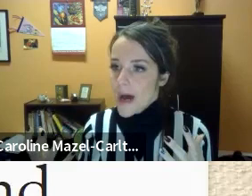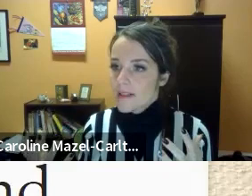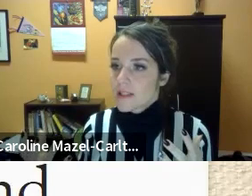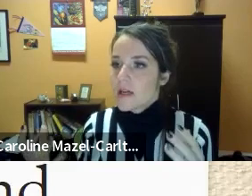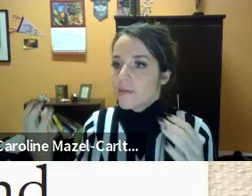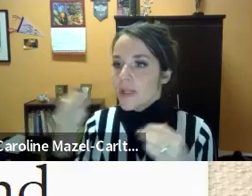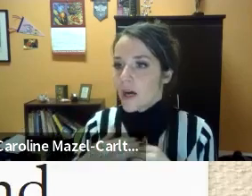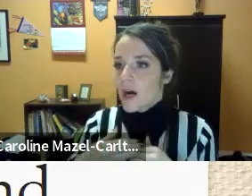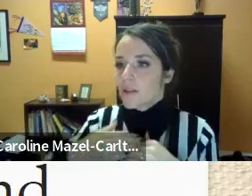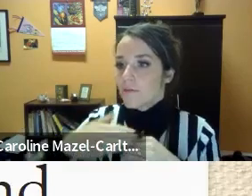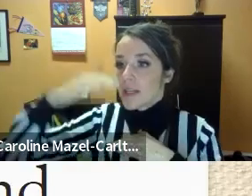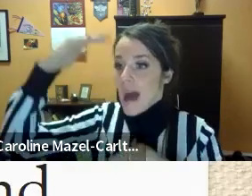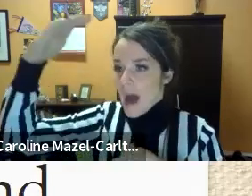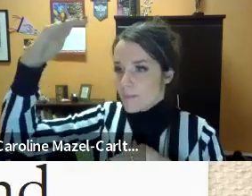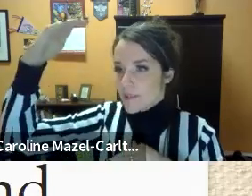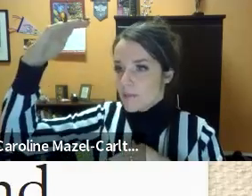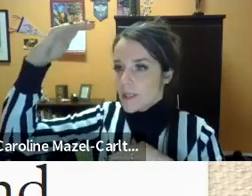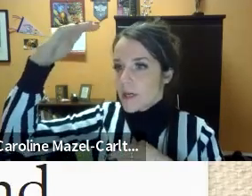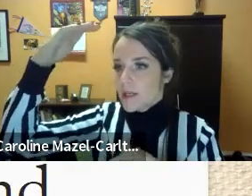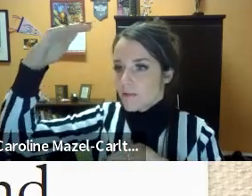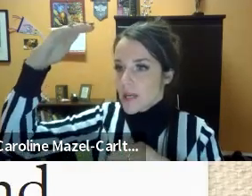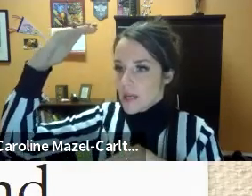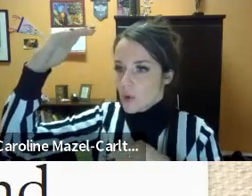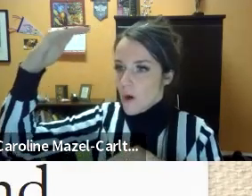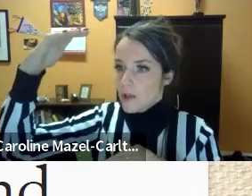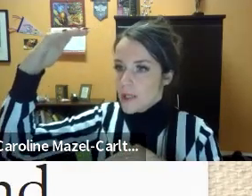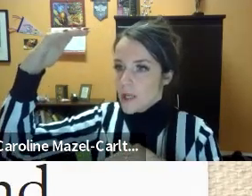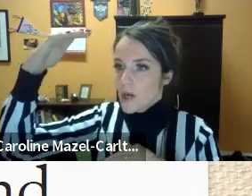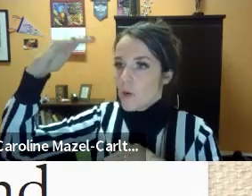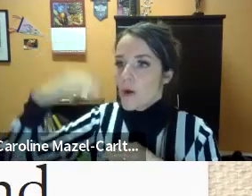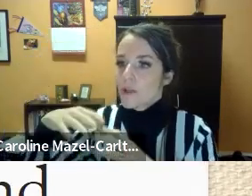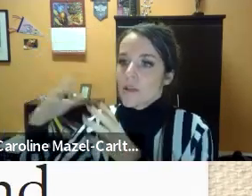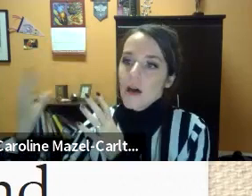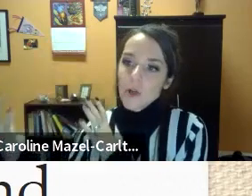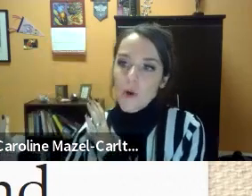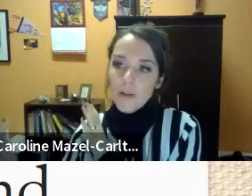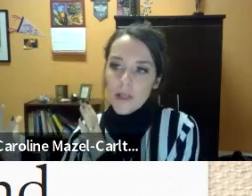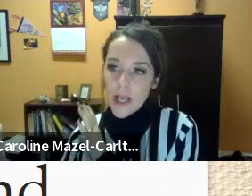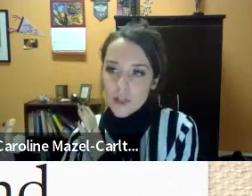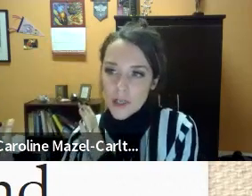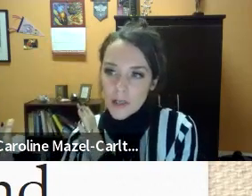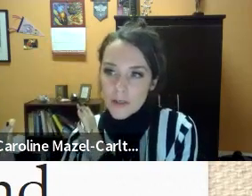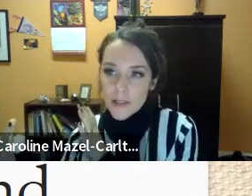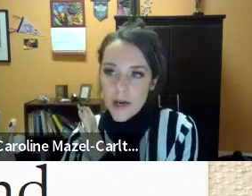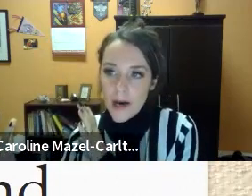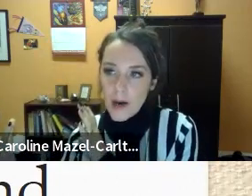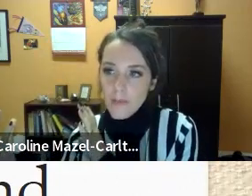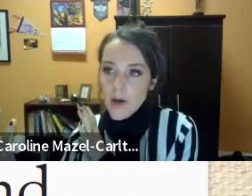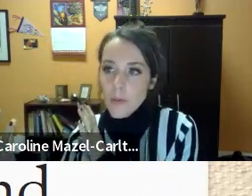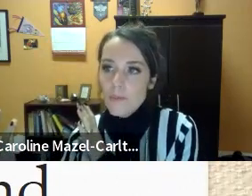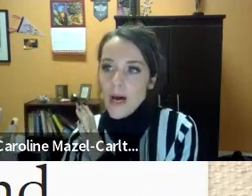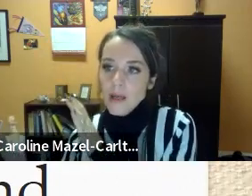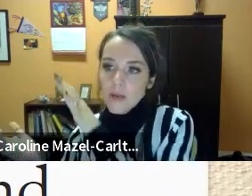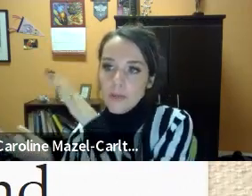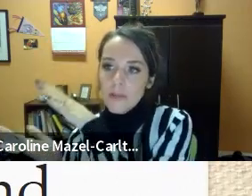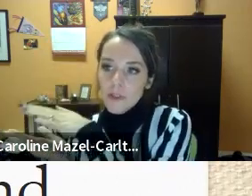personas. Gente dice, pero hay más en los Estados Unidos por la inequalidad, donde hay